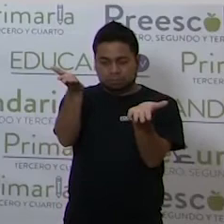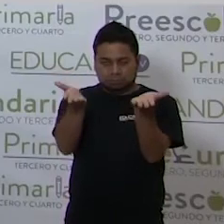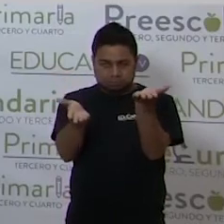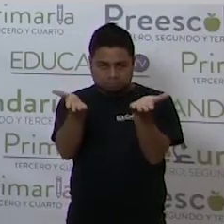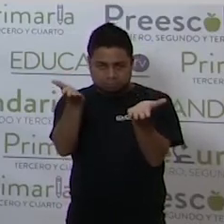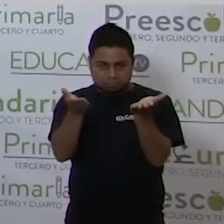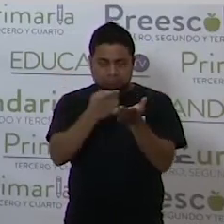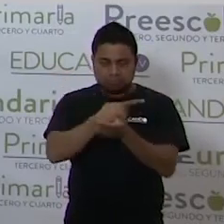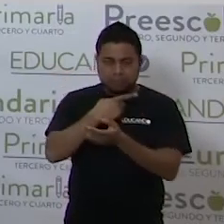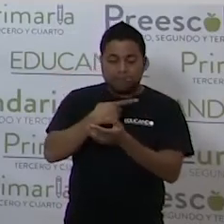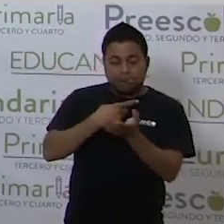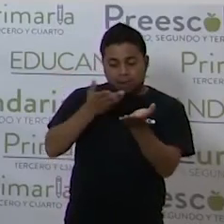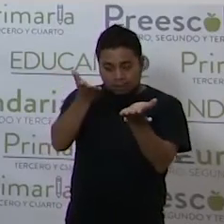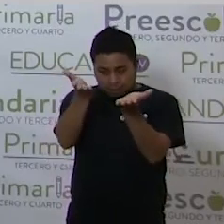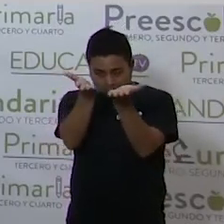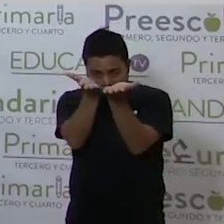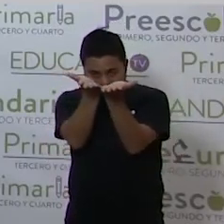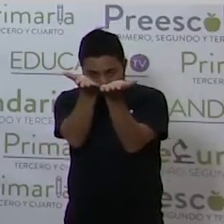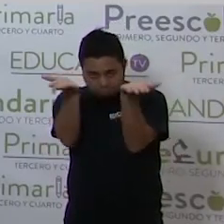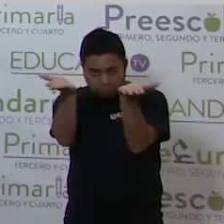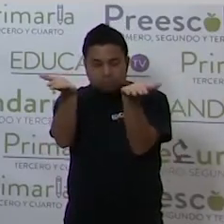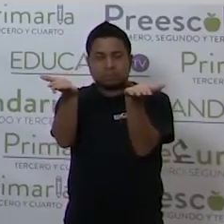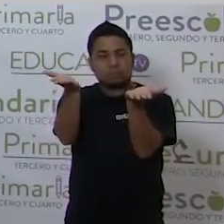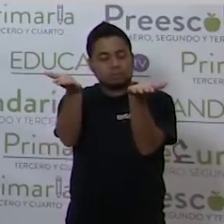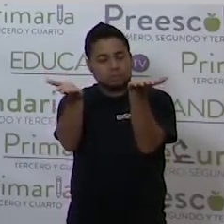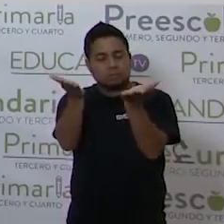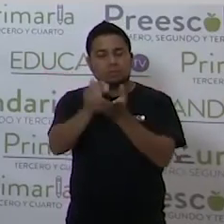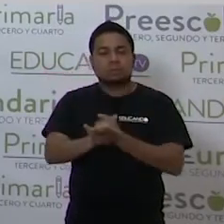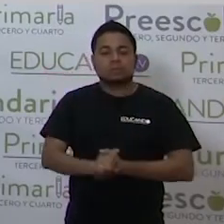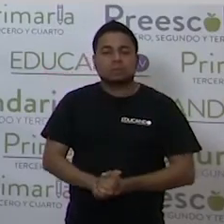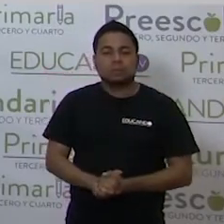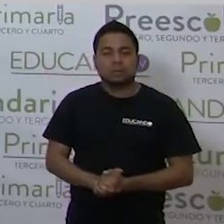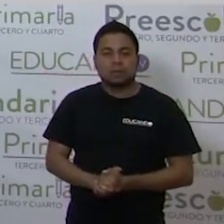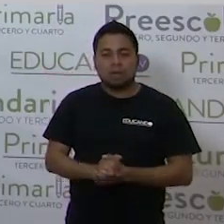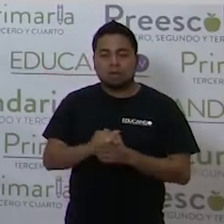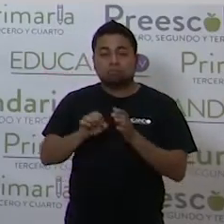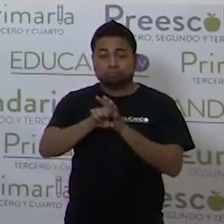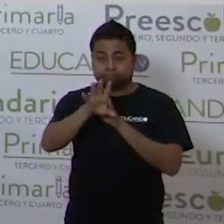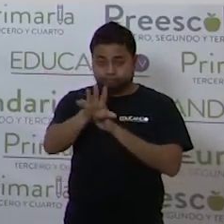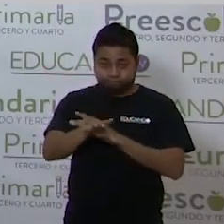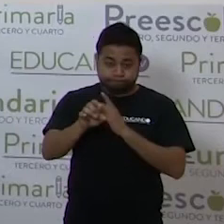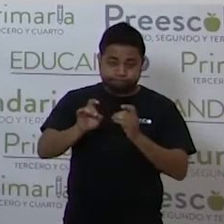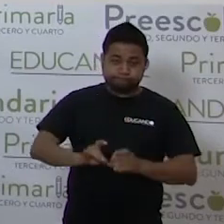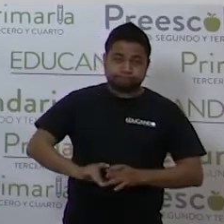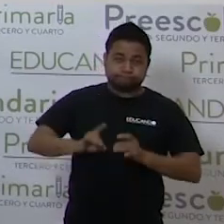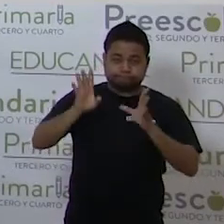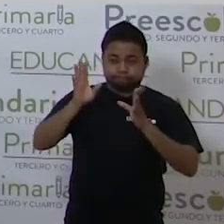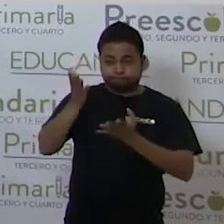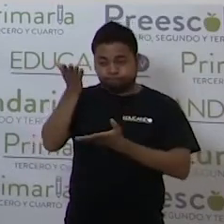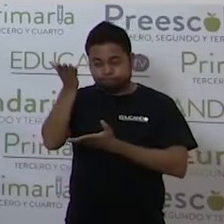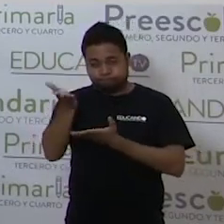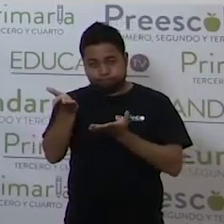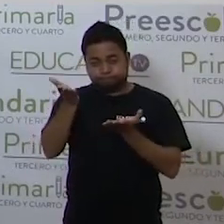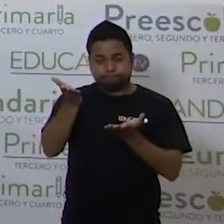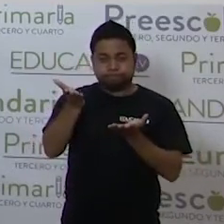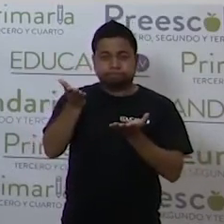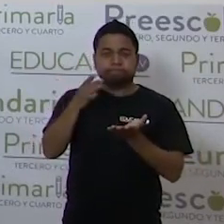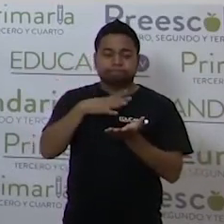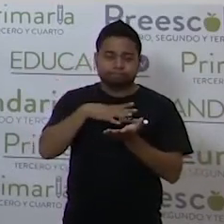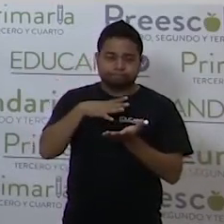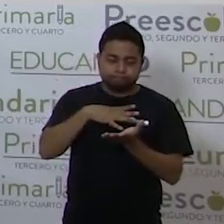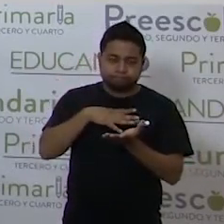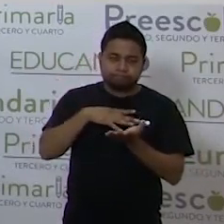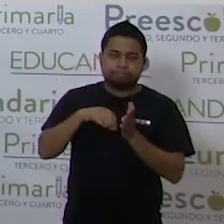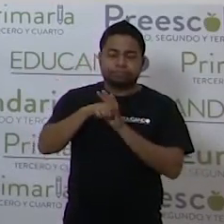redundancia tiene que estar balanceada y entonces cuando no se cumple cuando de un lado de la ecuación resulta que tenemos